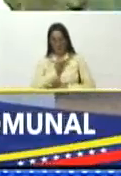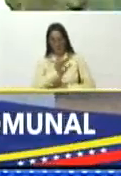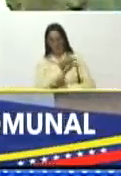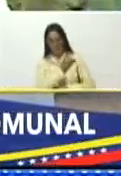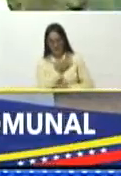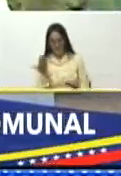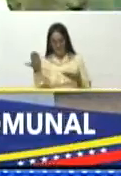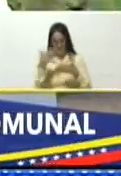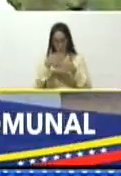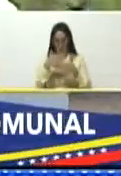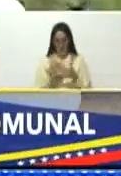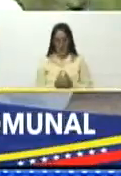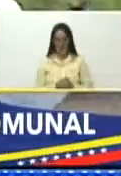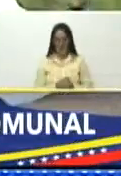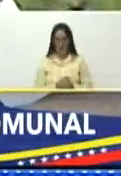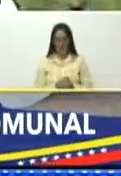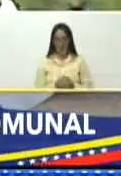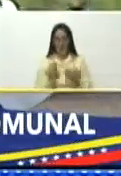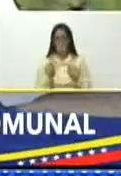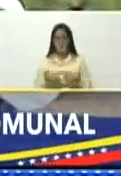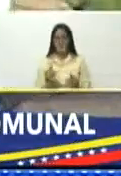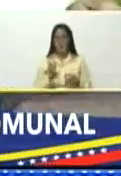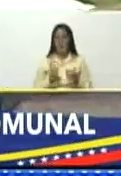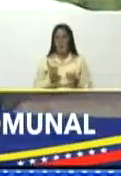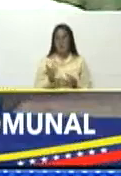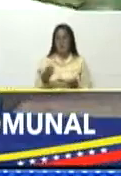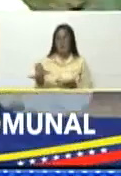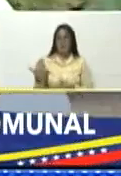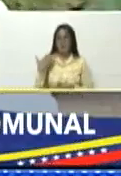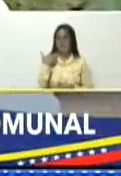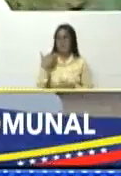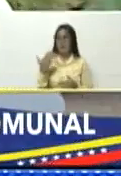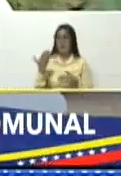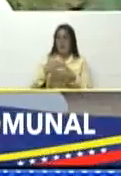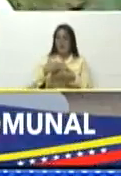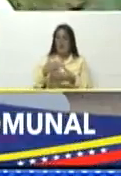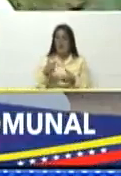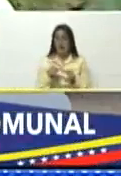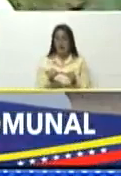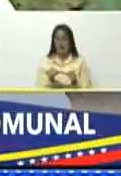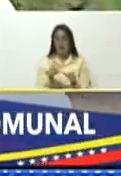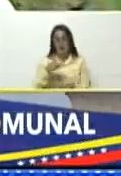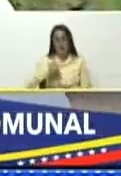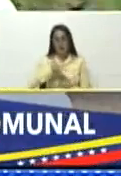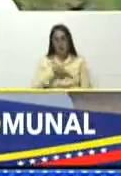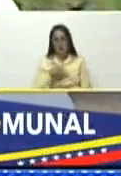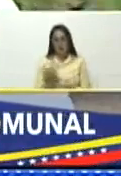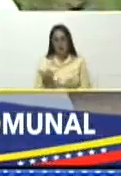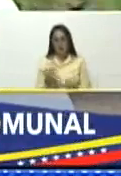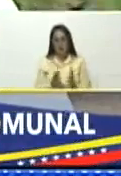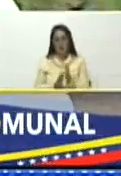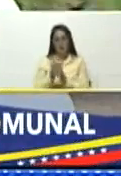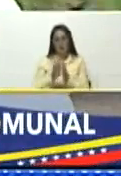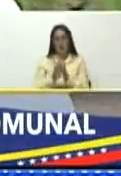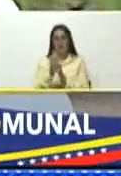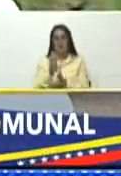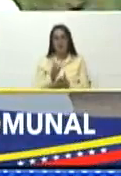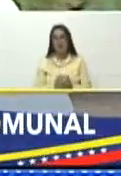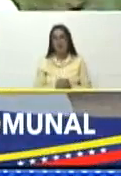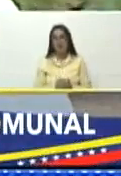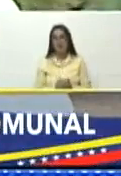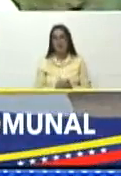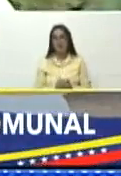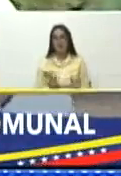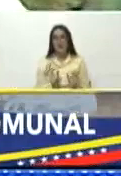del bloqueo. Pero aunque las sanciones y el bloqueo continúa, nosotros lo que vamos es para adelante y nada